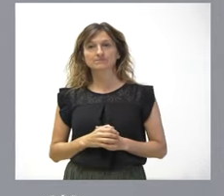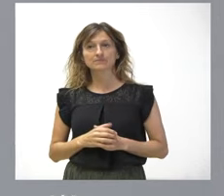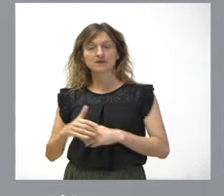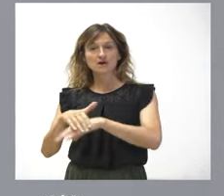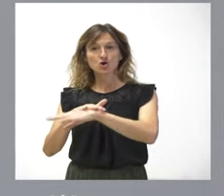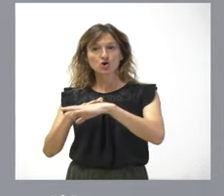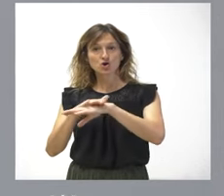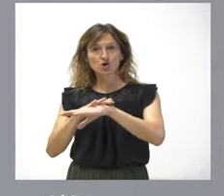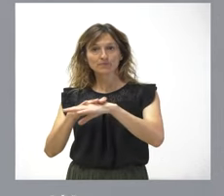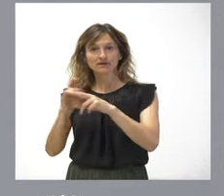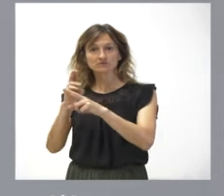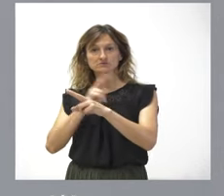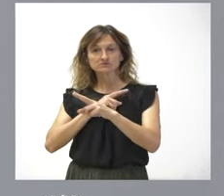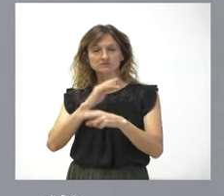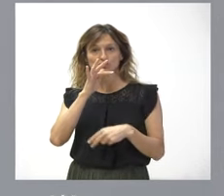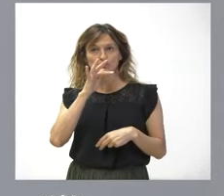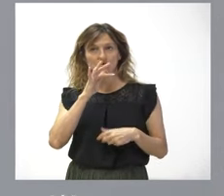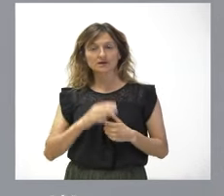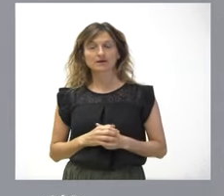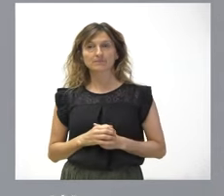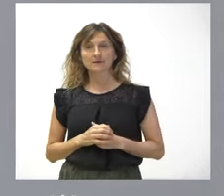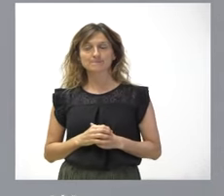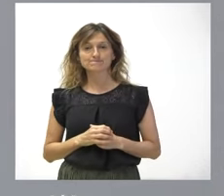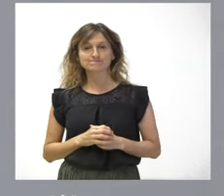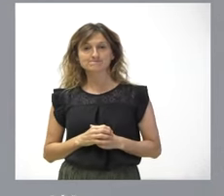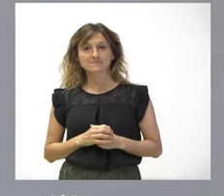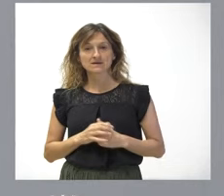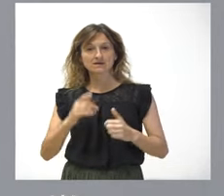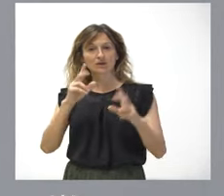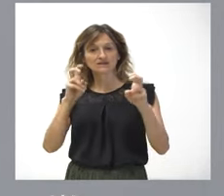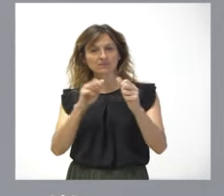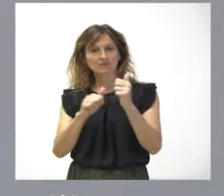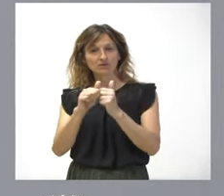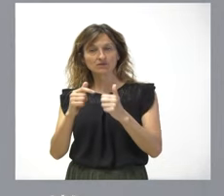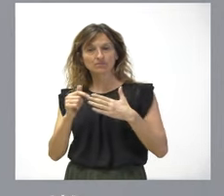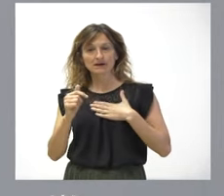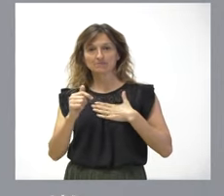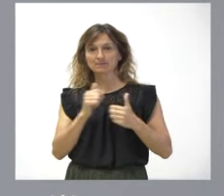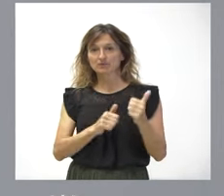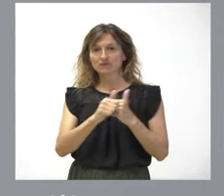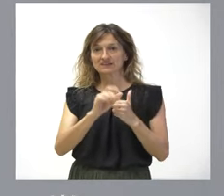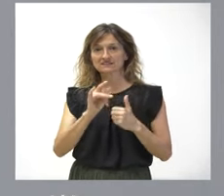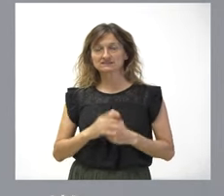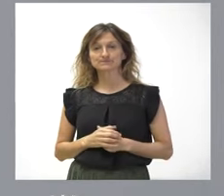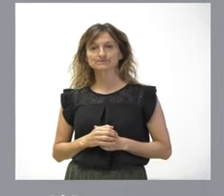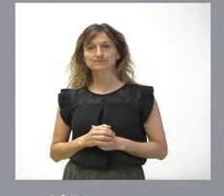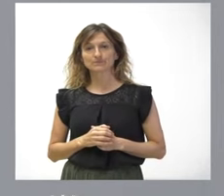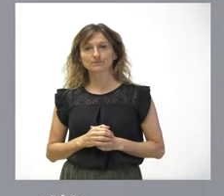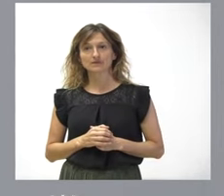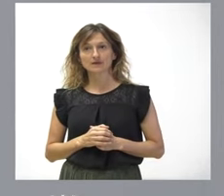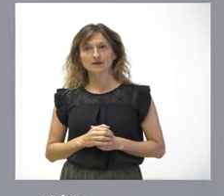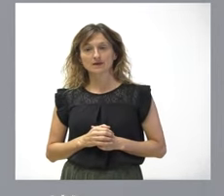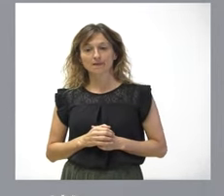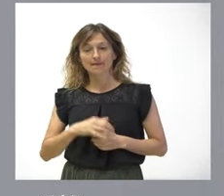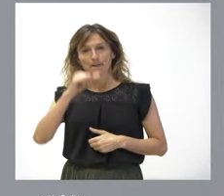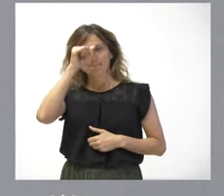no ha contestado que sea uno de sus asuntos prioritarios para nosotros sí que lo es en el verano